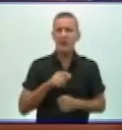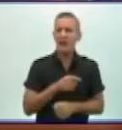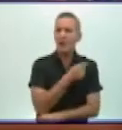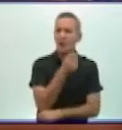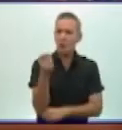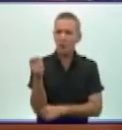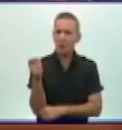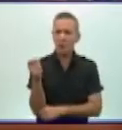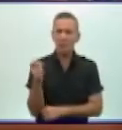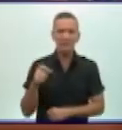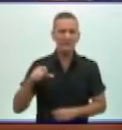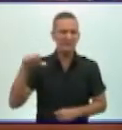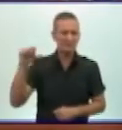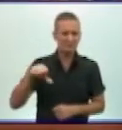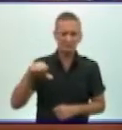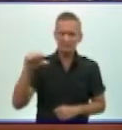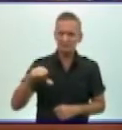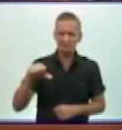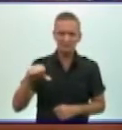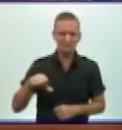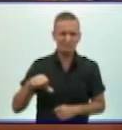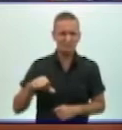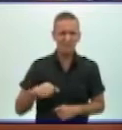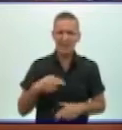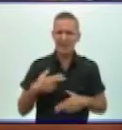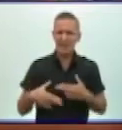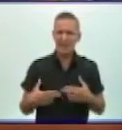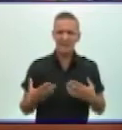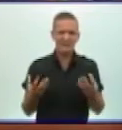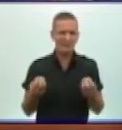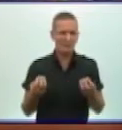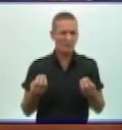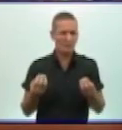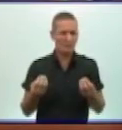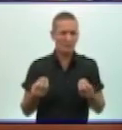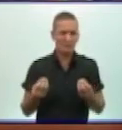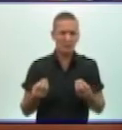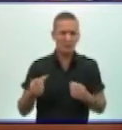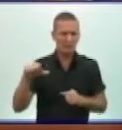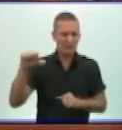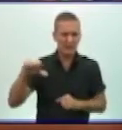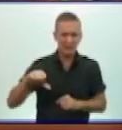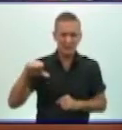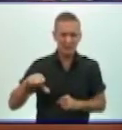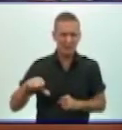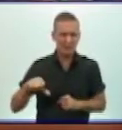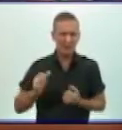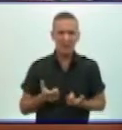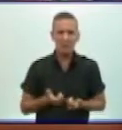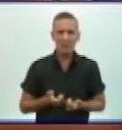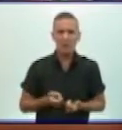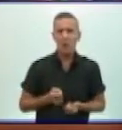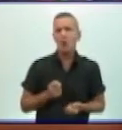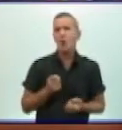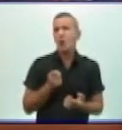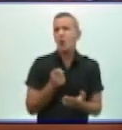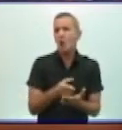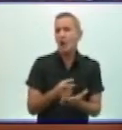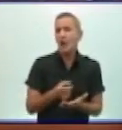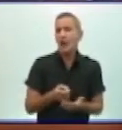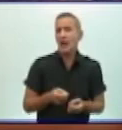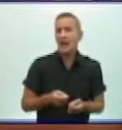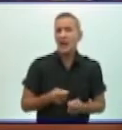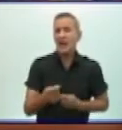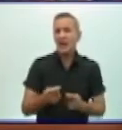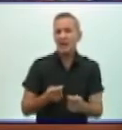vendían exámenes, que hacían folletos con libros, que copiaban informaciones de otro lugar, los vendían a los estudiantes por un precio mucho mayor que el que